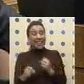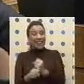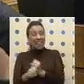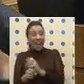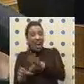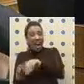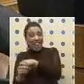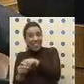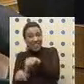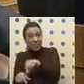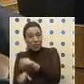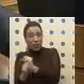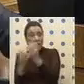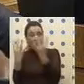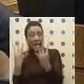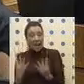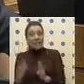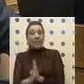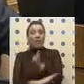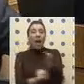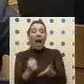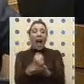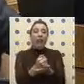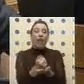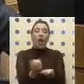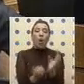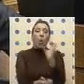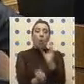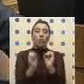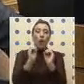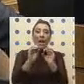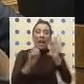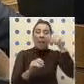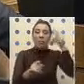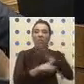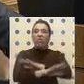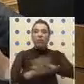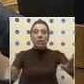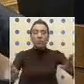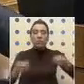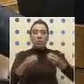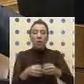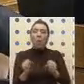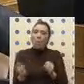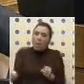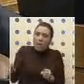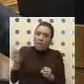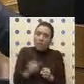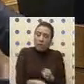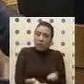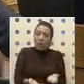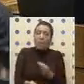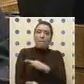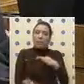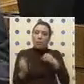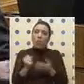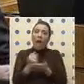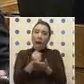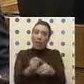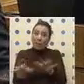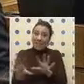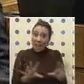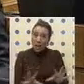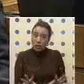interior de las cárceles e iba a ayudar con cursos de capacitación, y eso se perdió. ¿Por qué no lo podemos retomar? ¿Por qué el ministro no puede ayudar para que esas